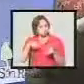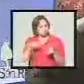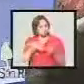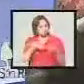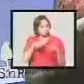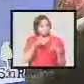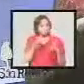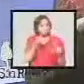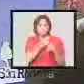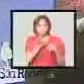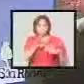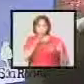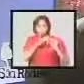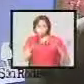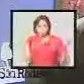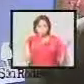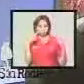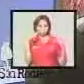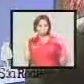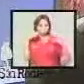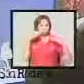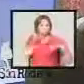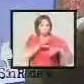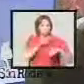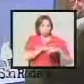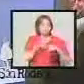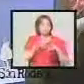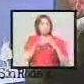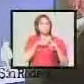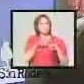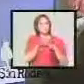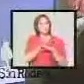situación no son sujetas a crédito, pero que el banco